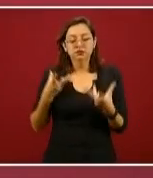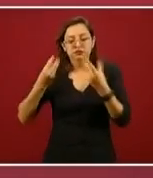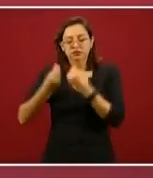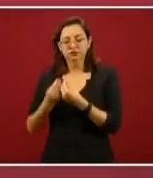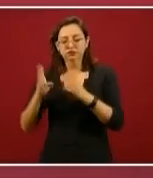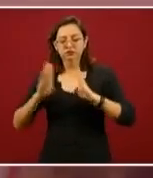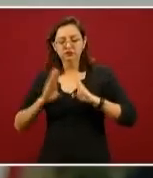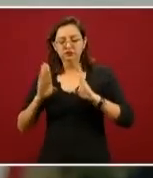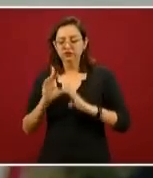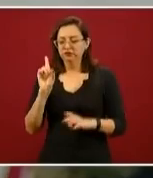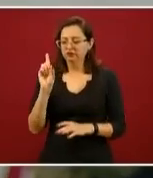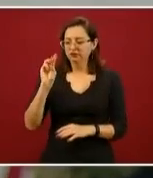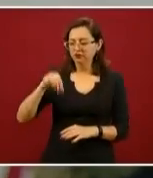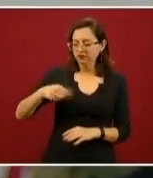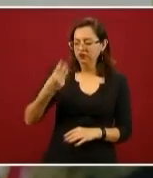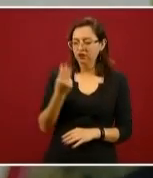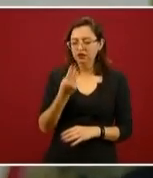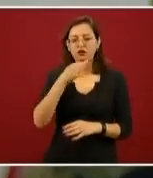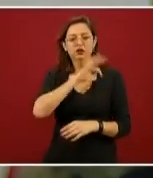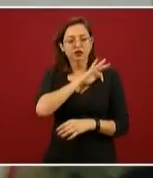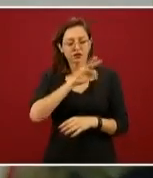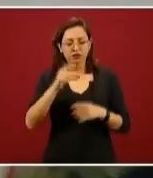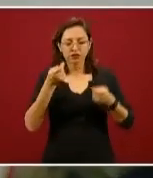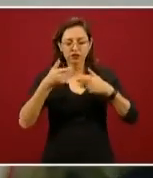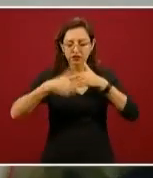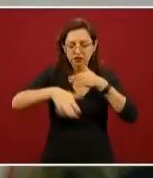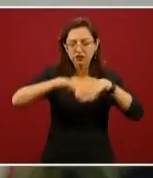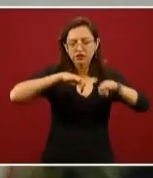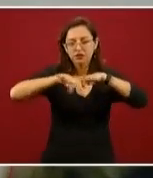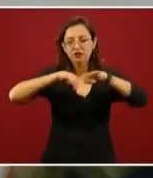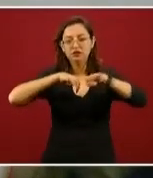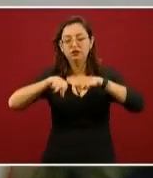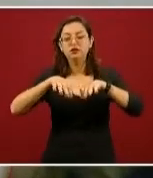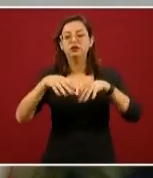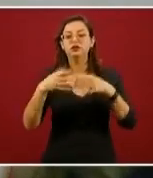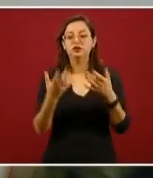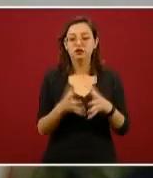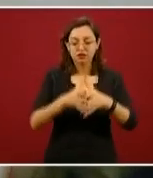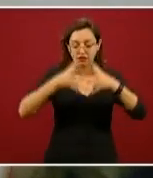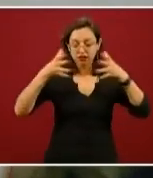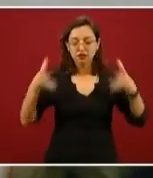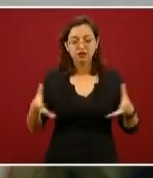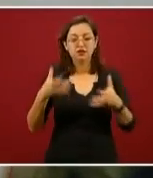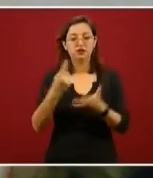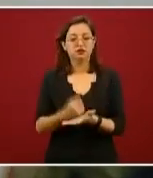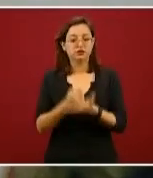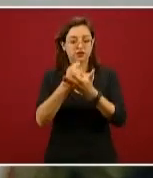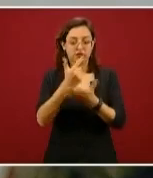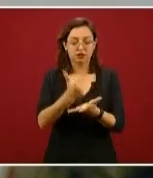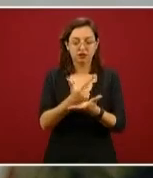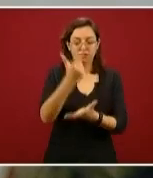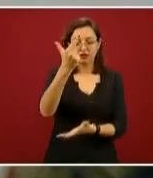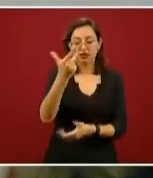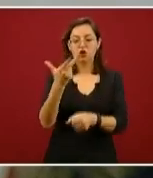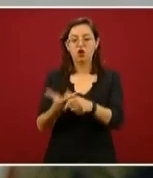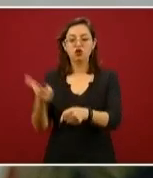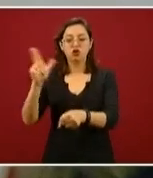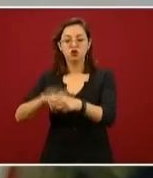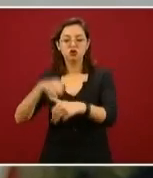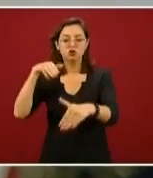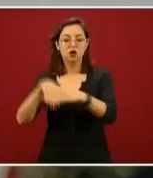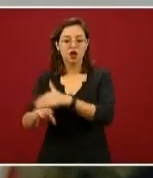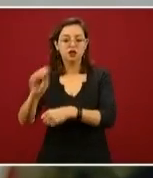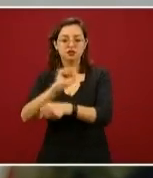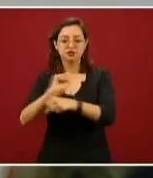DN3 para poderlos operar e incrementar las capacidades tanto de terapia intensiva como de